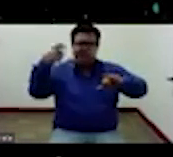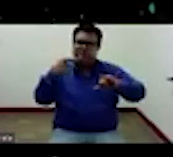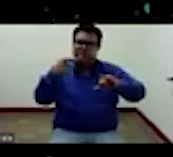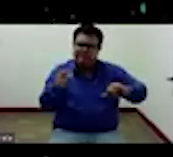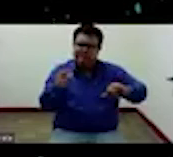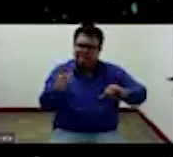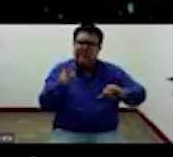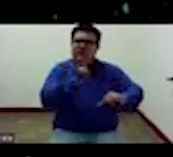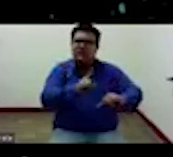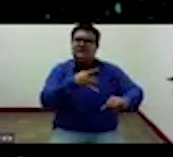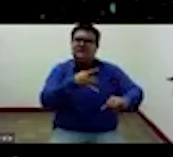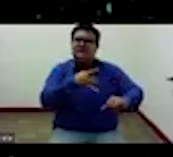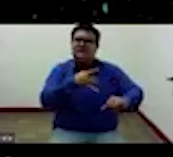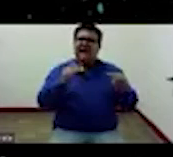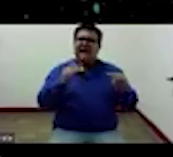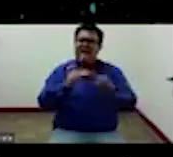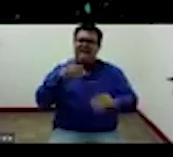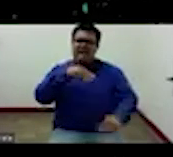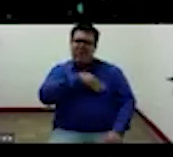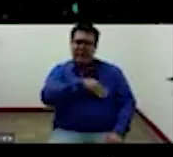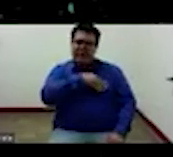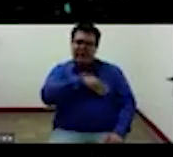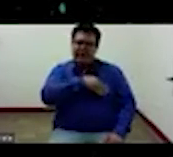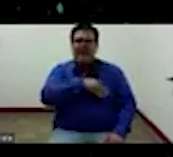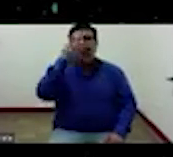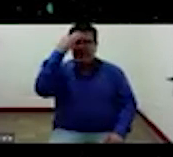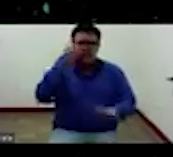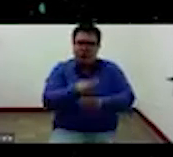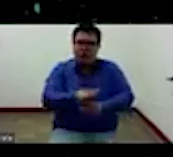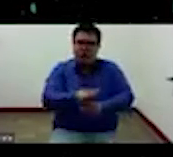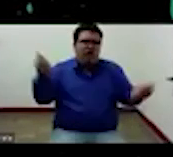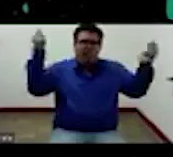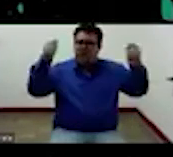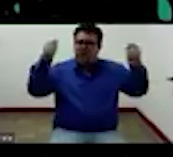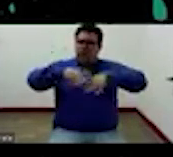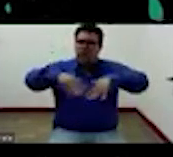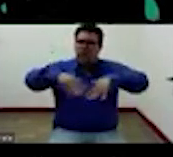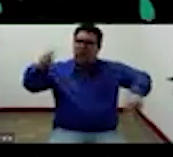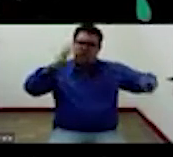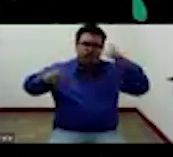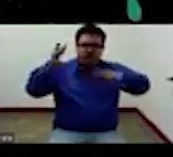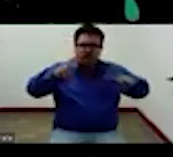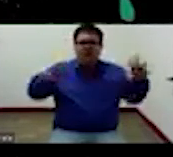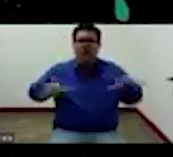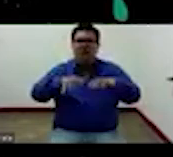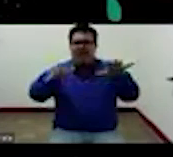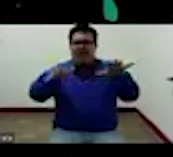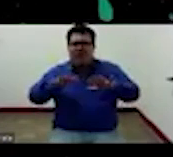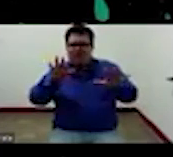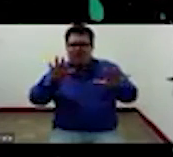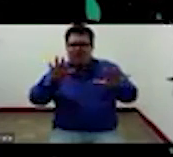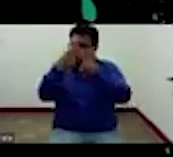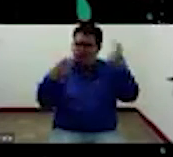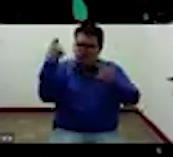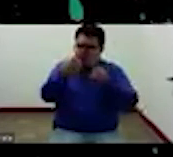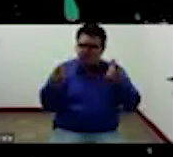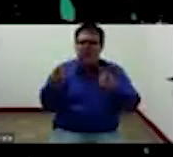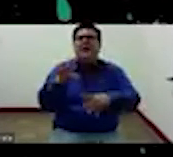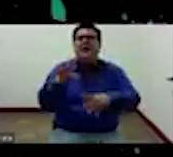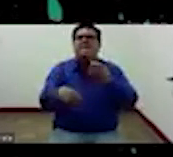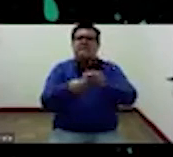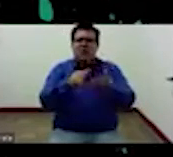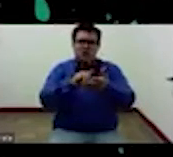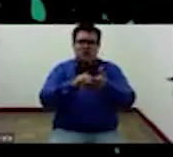Casa Bolívar, que fue fugaz, tenían una galería, pero bueno, y tenía precisamente muros conservados con